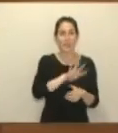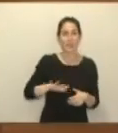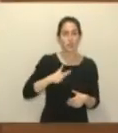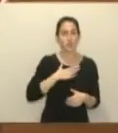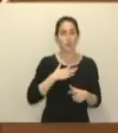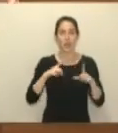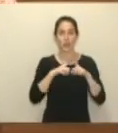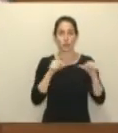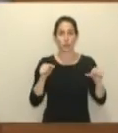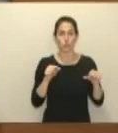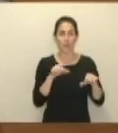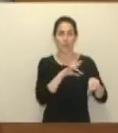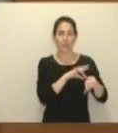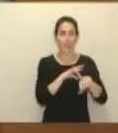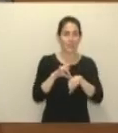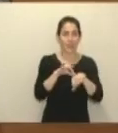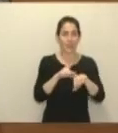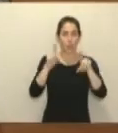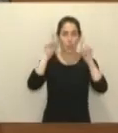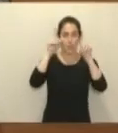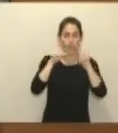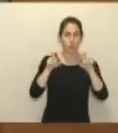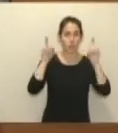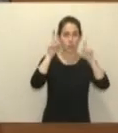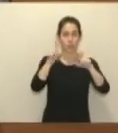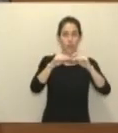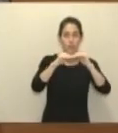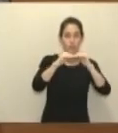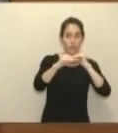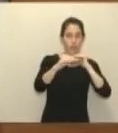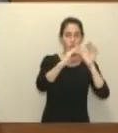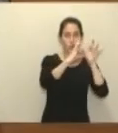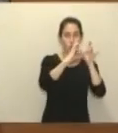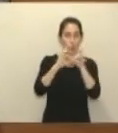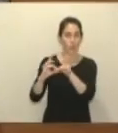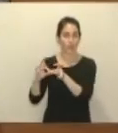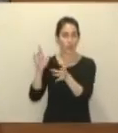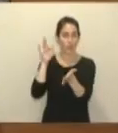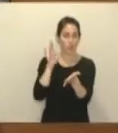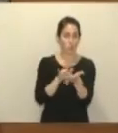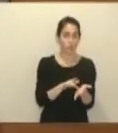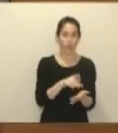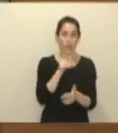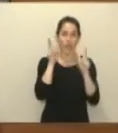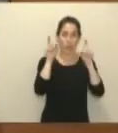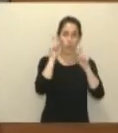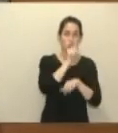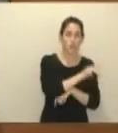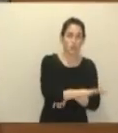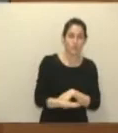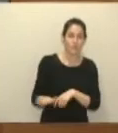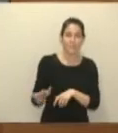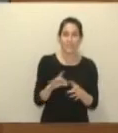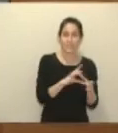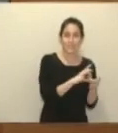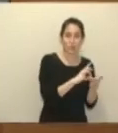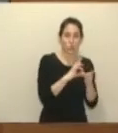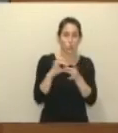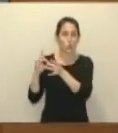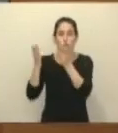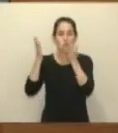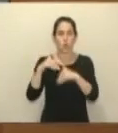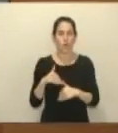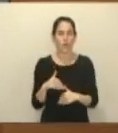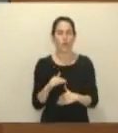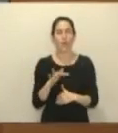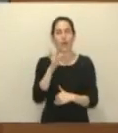puedan seguir un itinerario pedagógico y educativo uniforme y coherente en toda su educación infantil y, además, es un modelo que